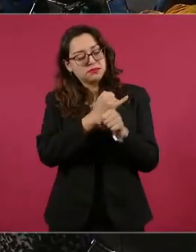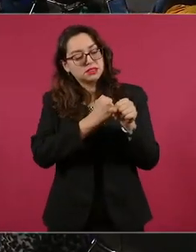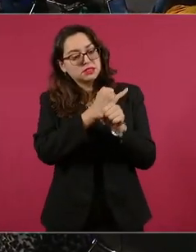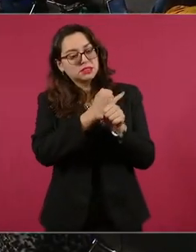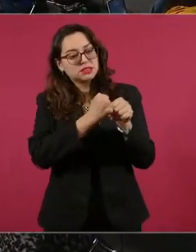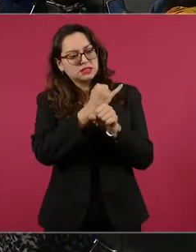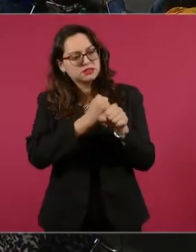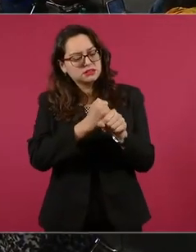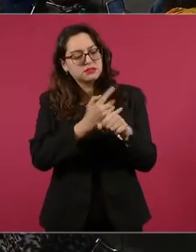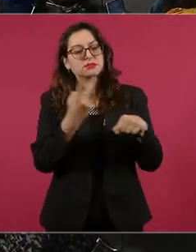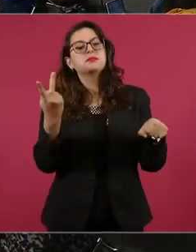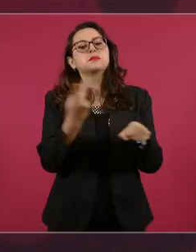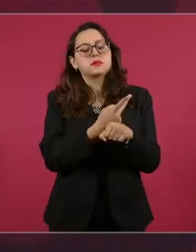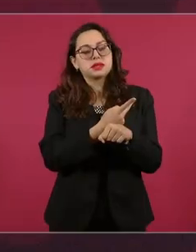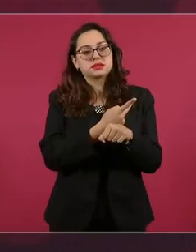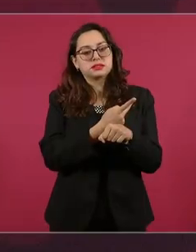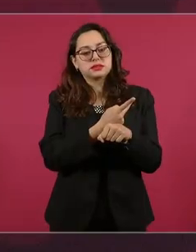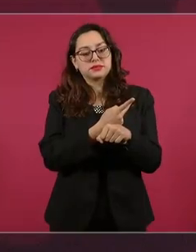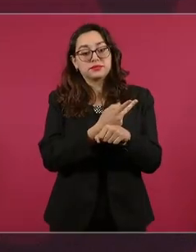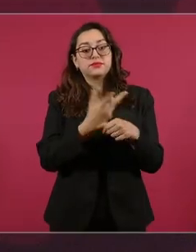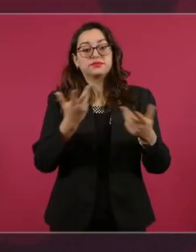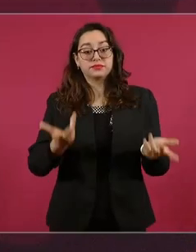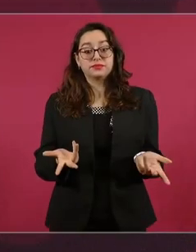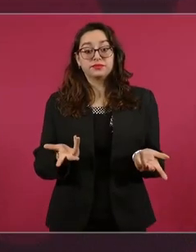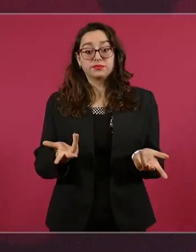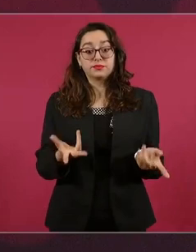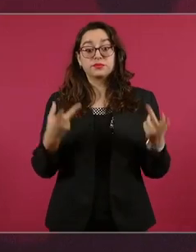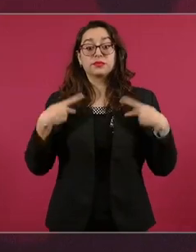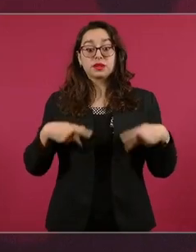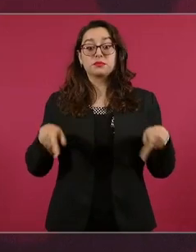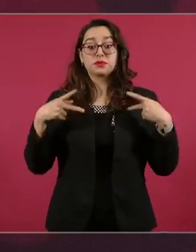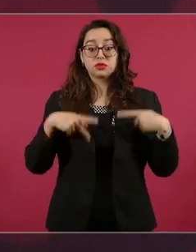para que la gente